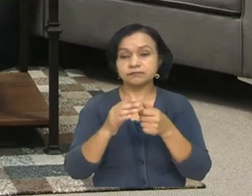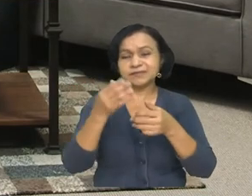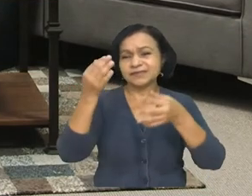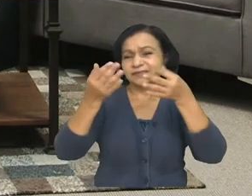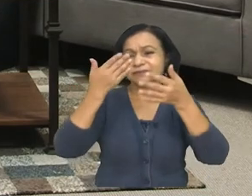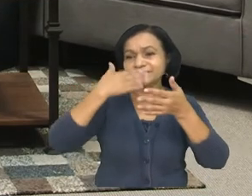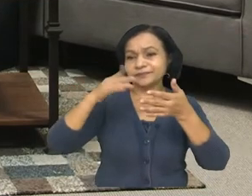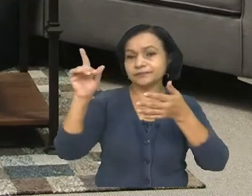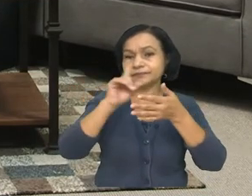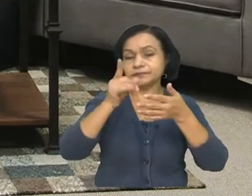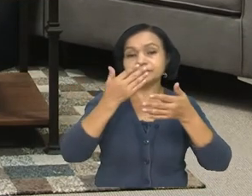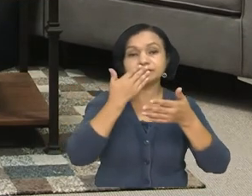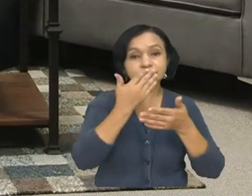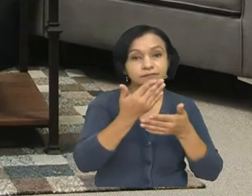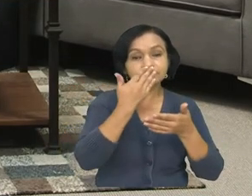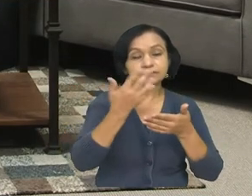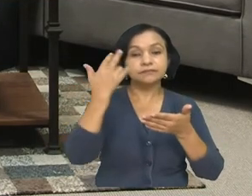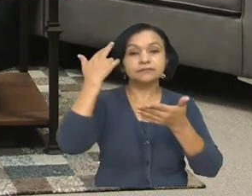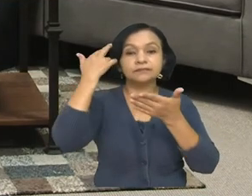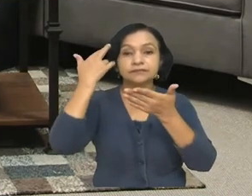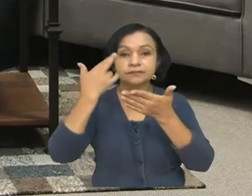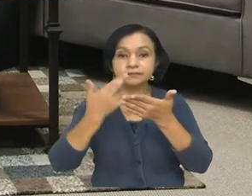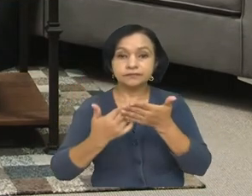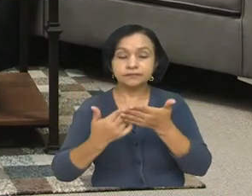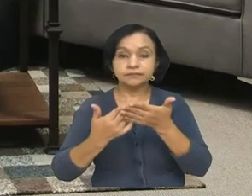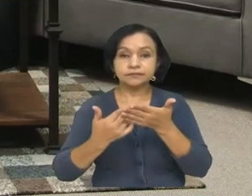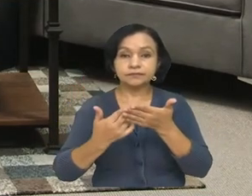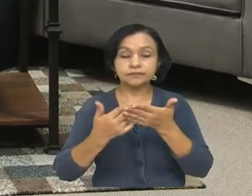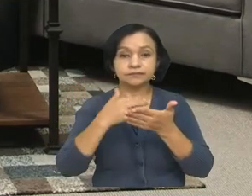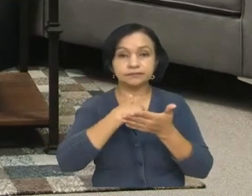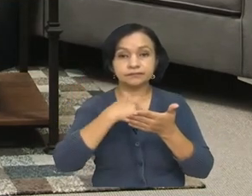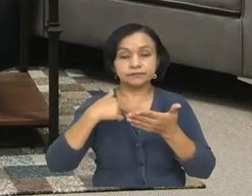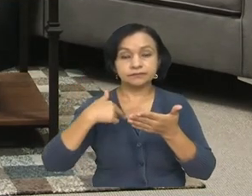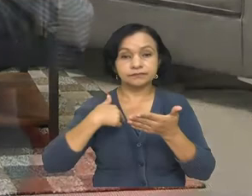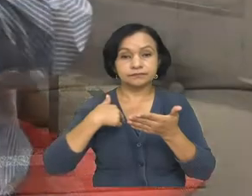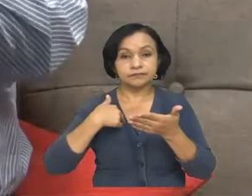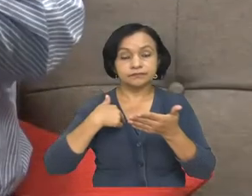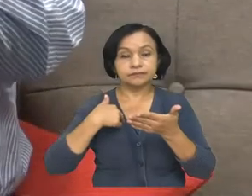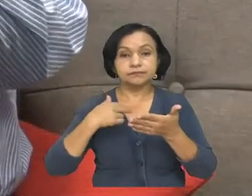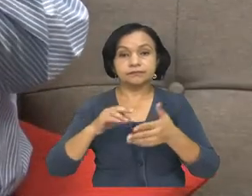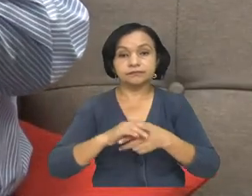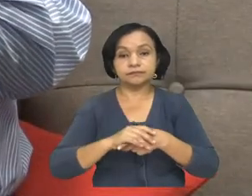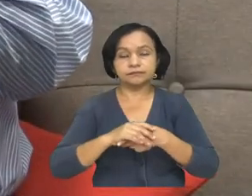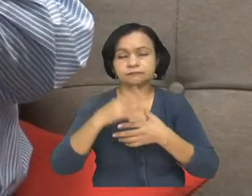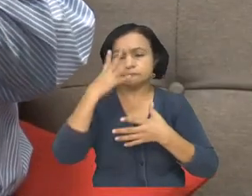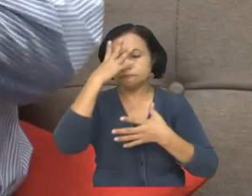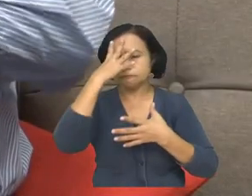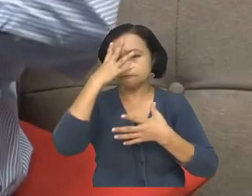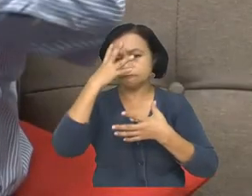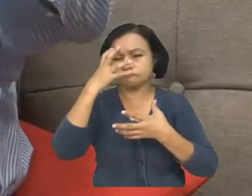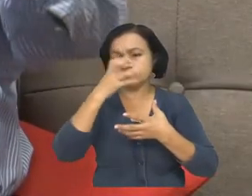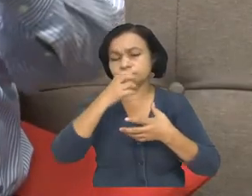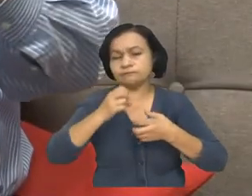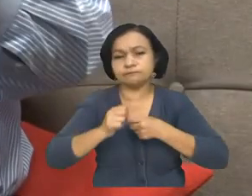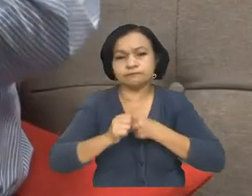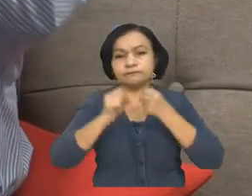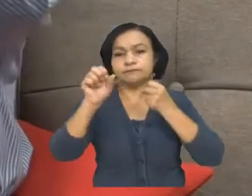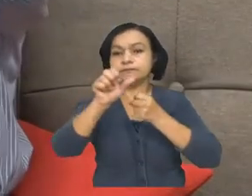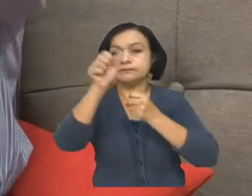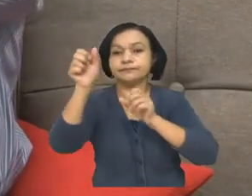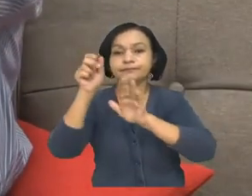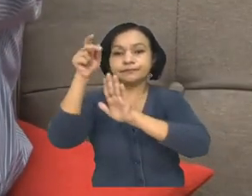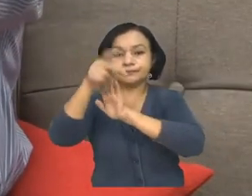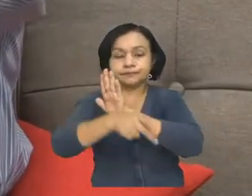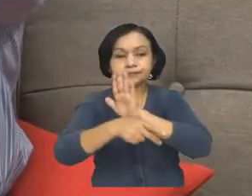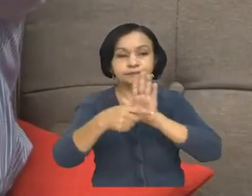Pues realmente acordémonos todo lo que generó esa furia revolucionaria en todos los otros países, con el